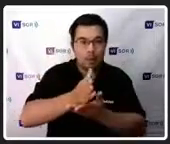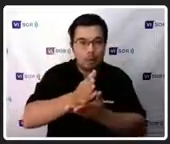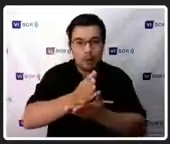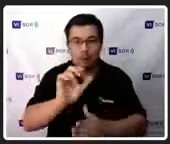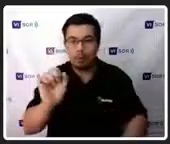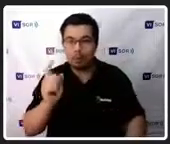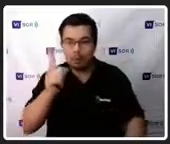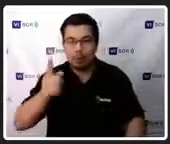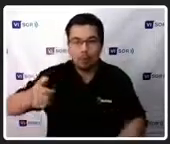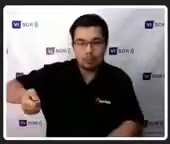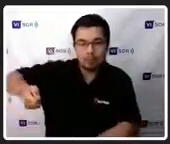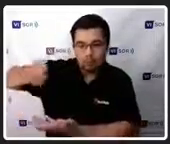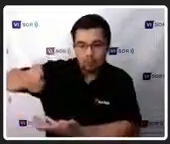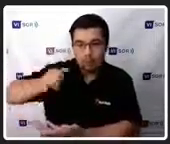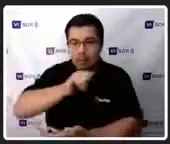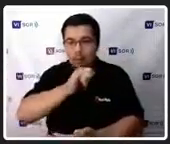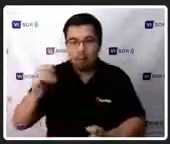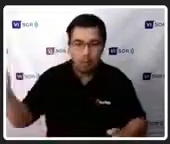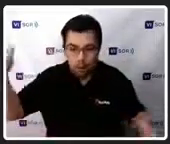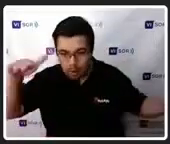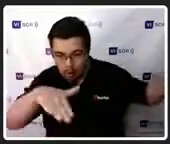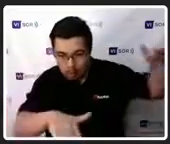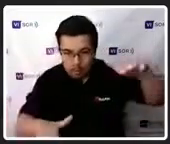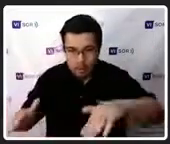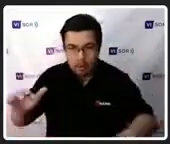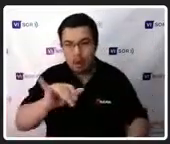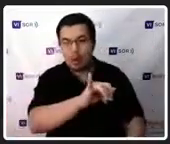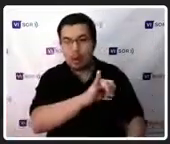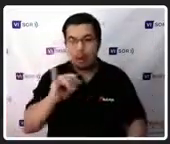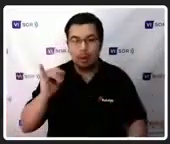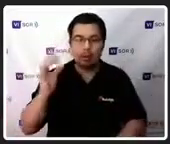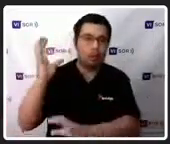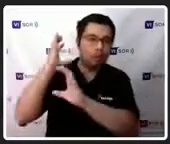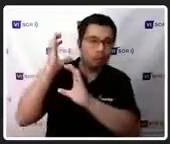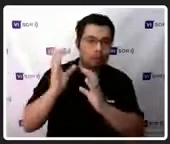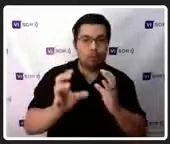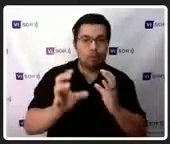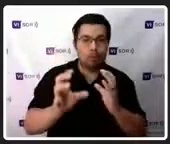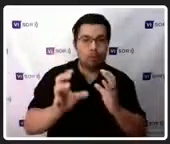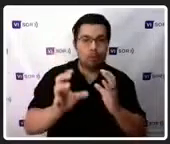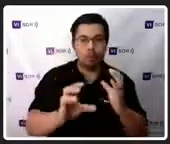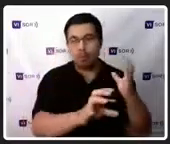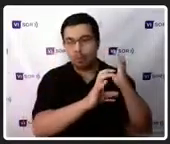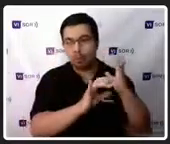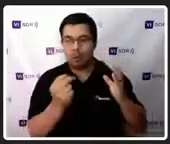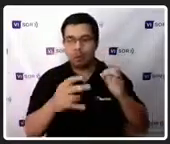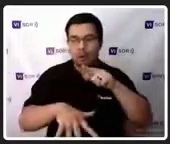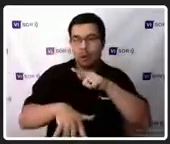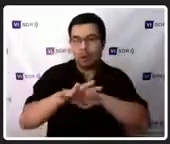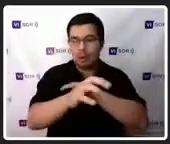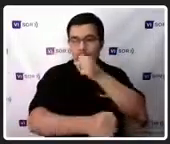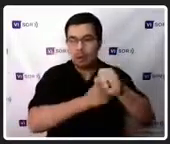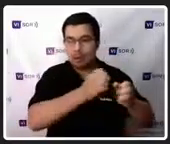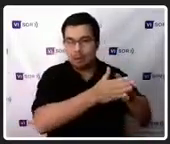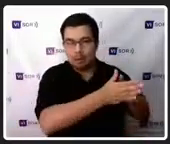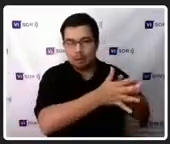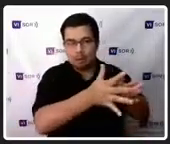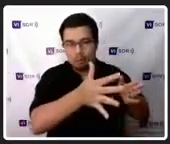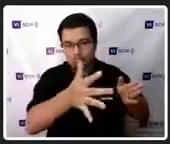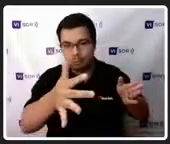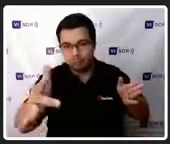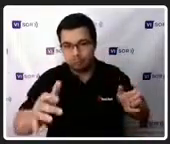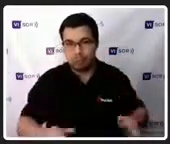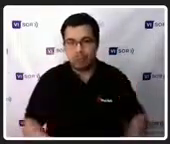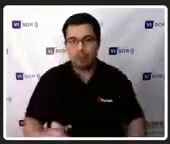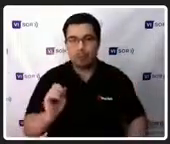en la piscina, después en el bar, y así es, hasta después de 12, 15 años, tuvo su primer hotel a cargo que tenía 45